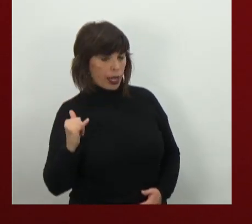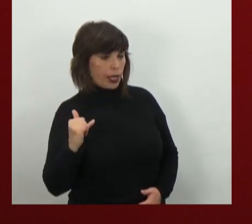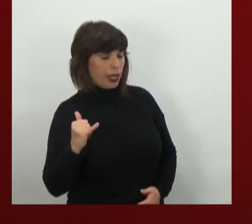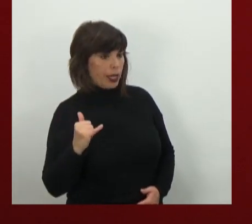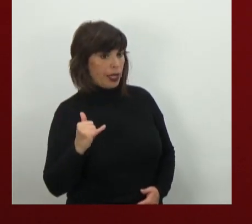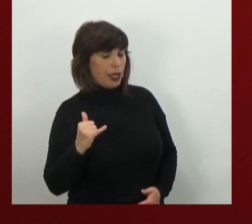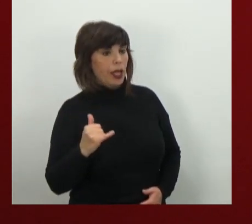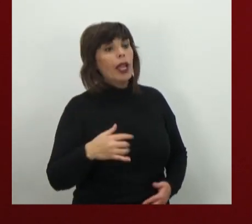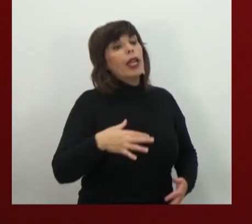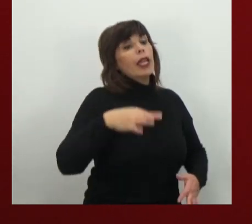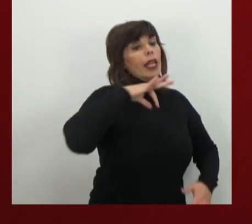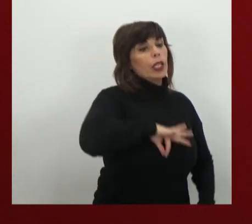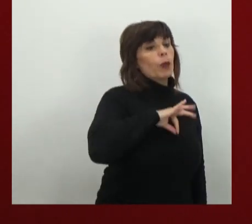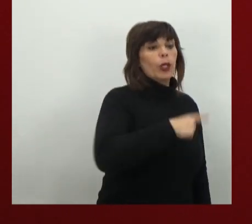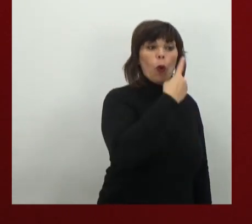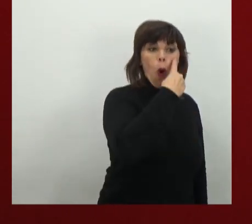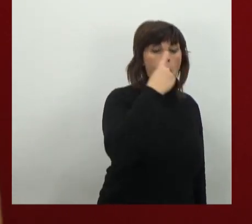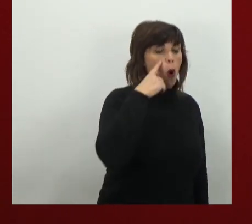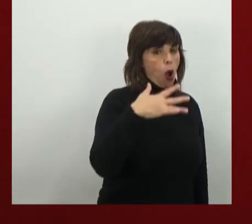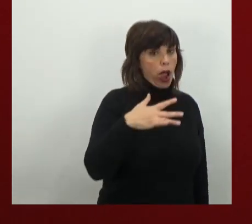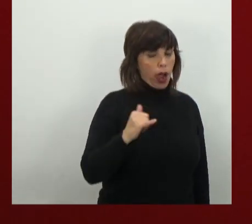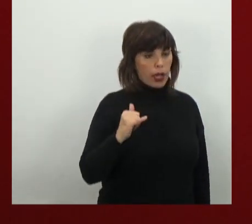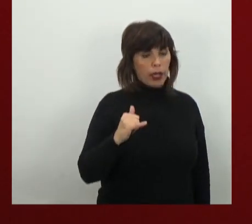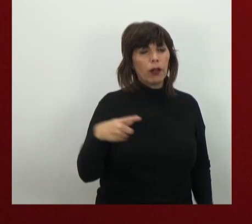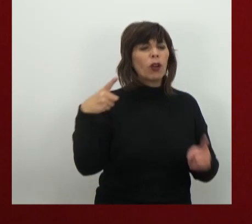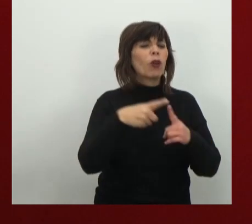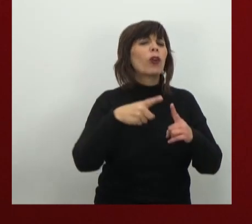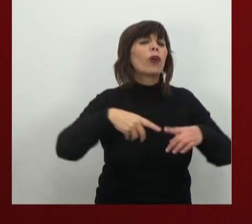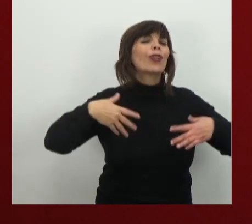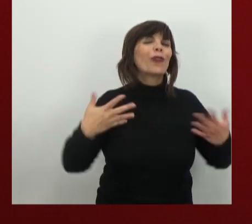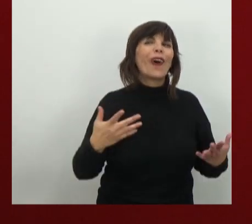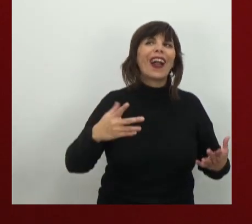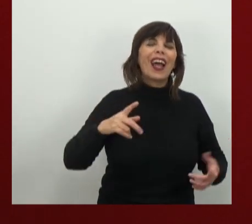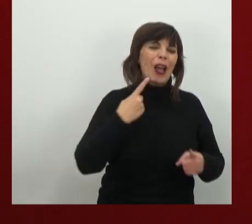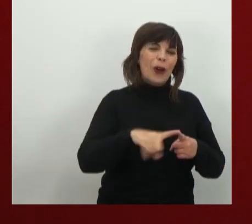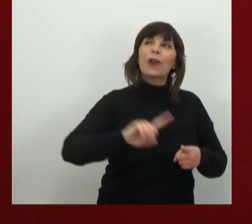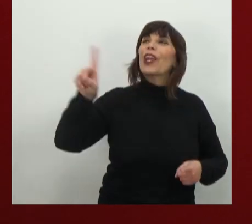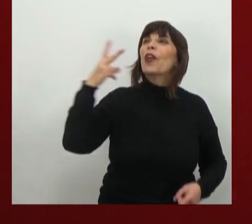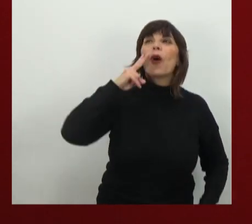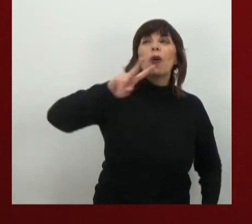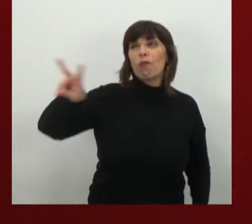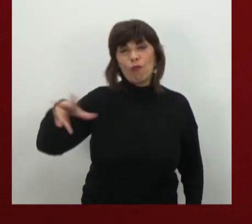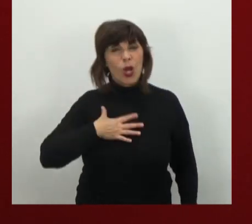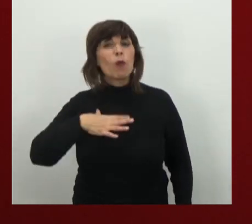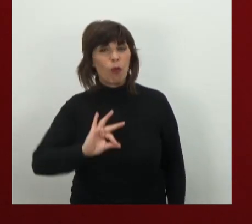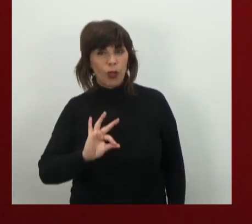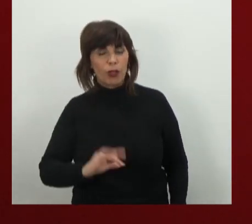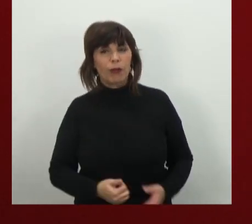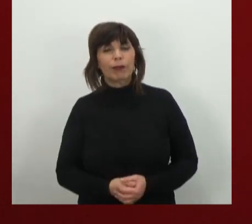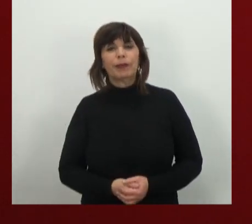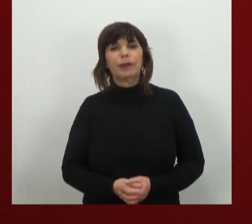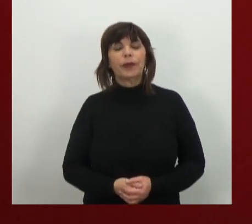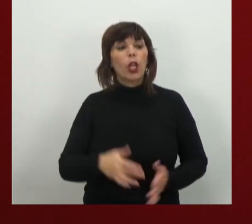reconocer las cosas de Dios. Y muchos de nosotros han hecho esa experiencia que en el día cuando te convertiste,